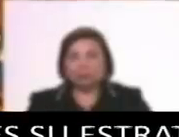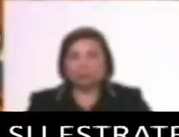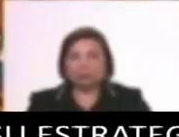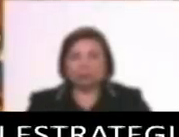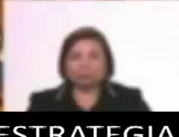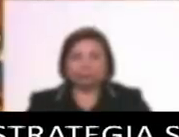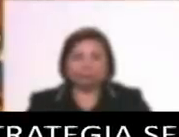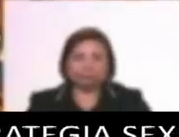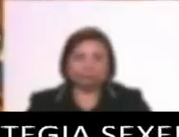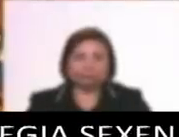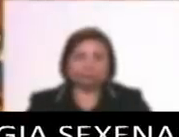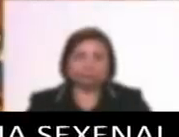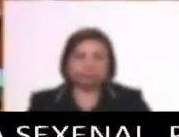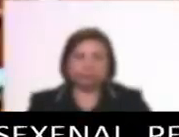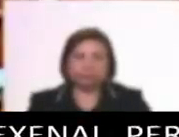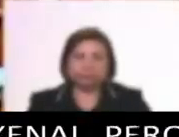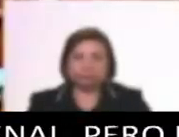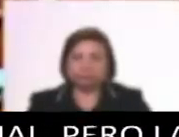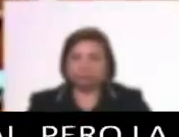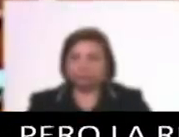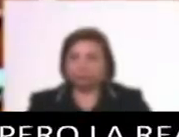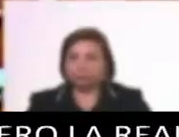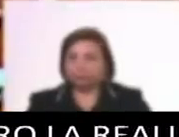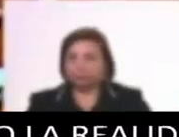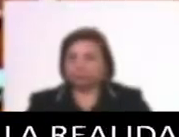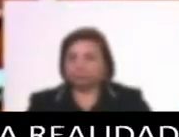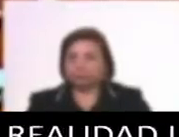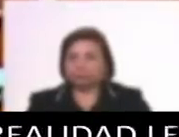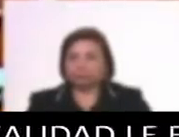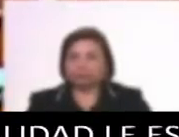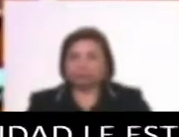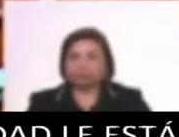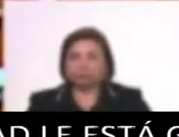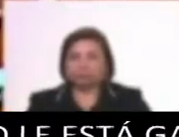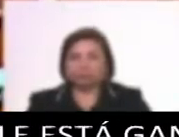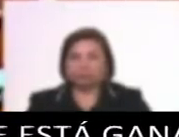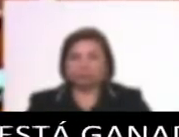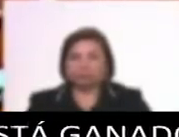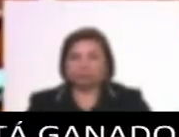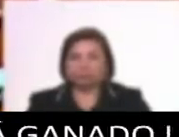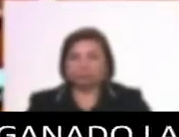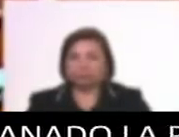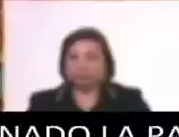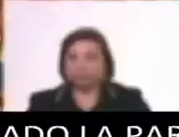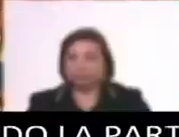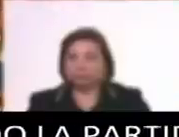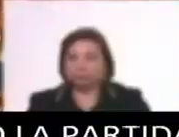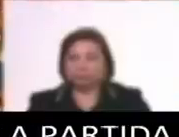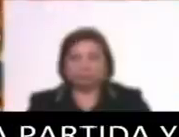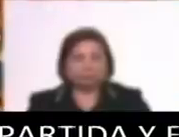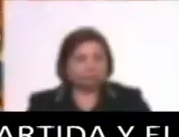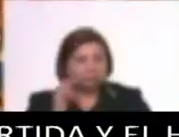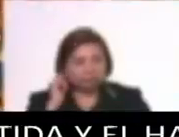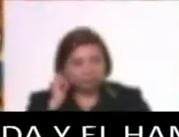su libertad. ¿Hay posibilidades de que el expresidente pudiera quedar libre a la brevedad?